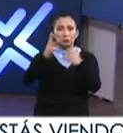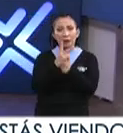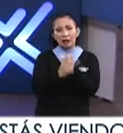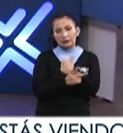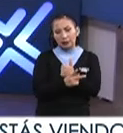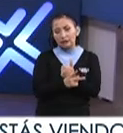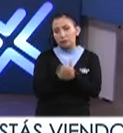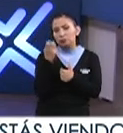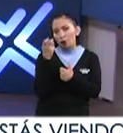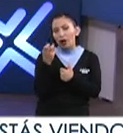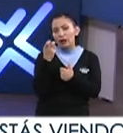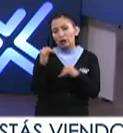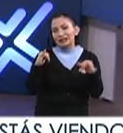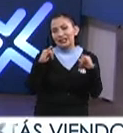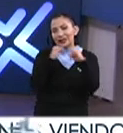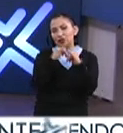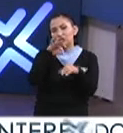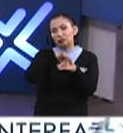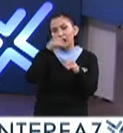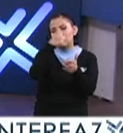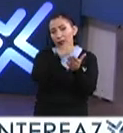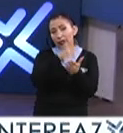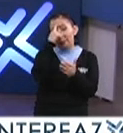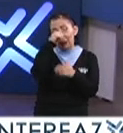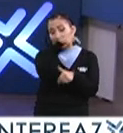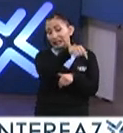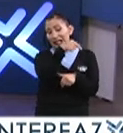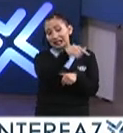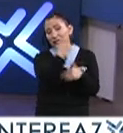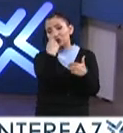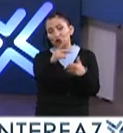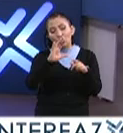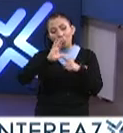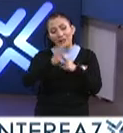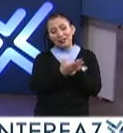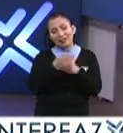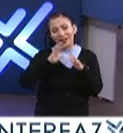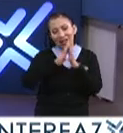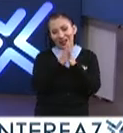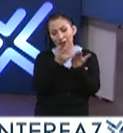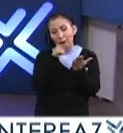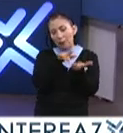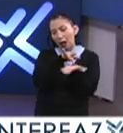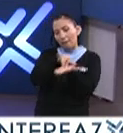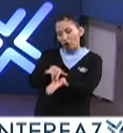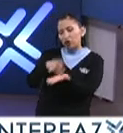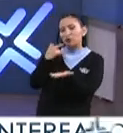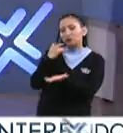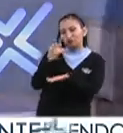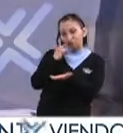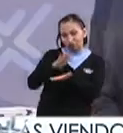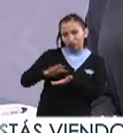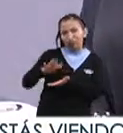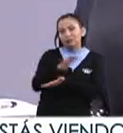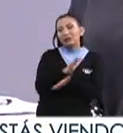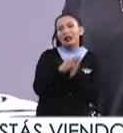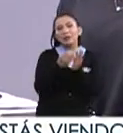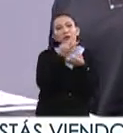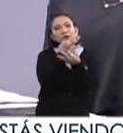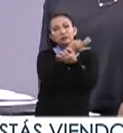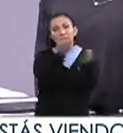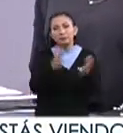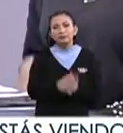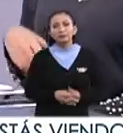eso nada mejor que el Instituto Electoral de la Ciudad de México en su comité editorial para apoyar este esfuerzo editorial,